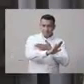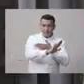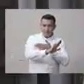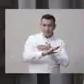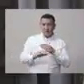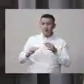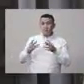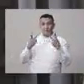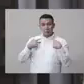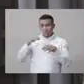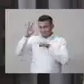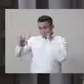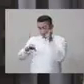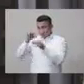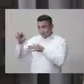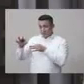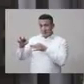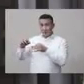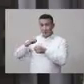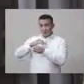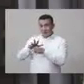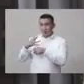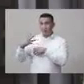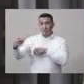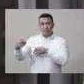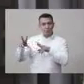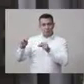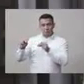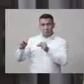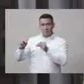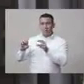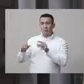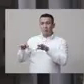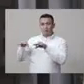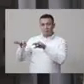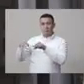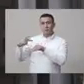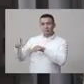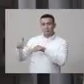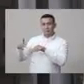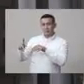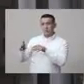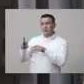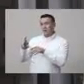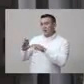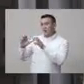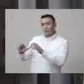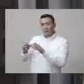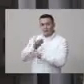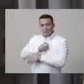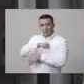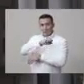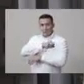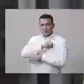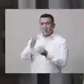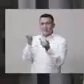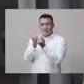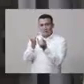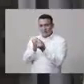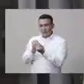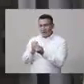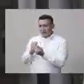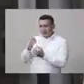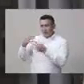cumplan las medidas sanitarias y de higiene en su totalidad, todas las que han sido expedidas por la autoridad. Si tú,